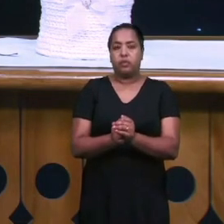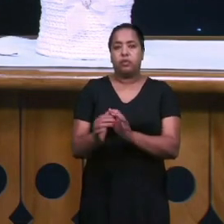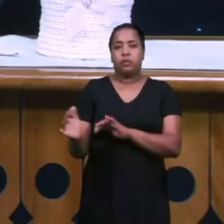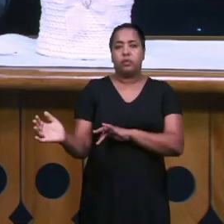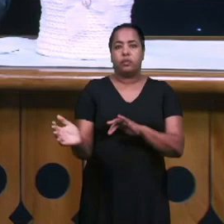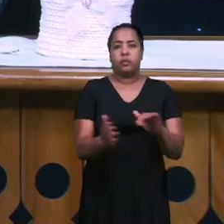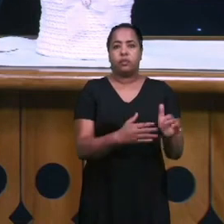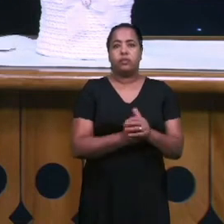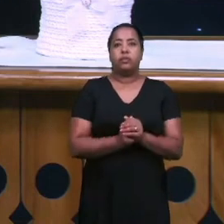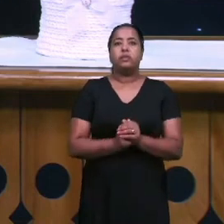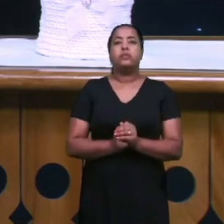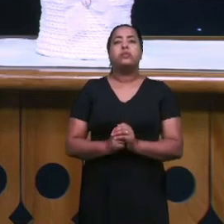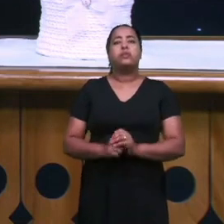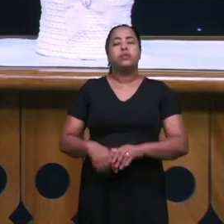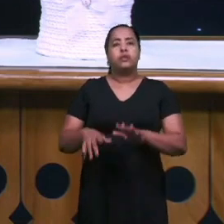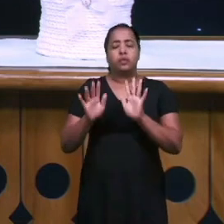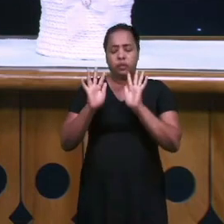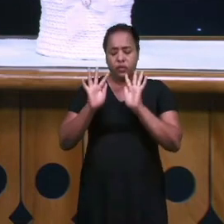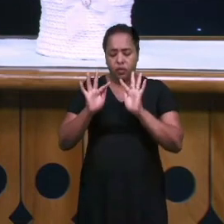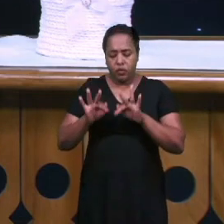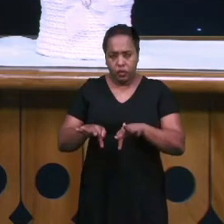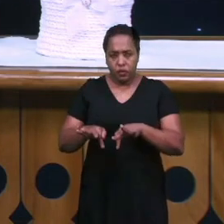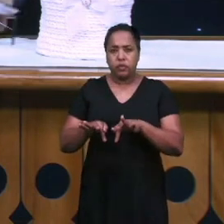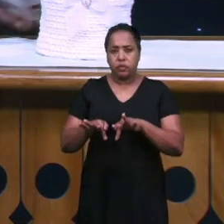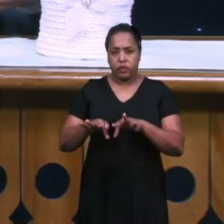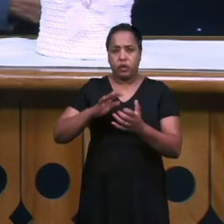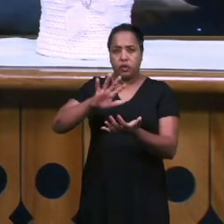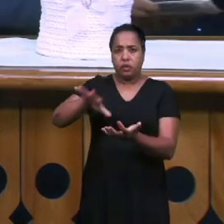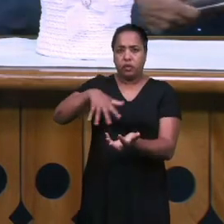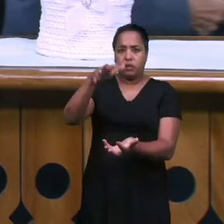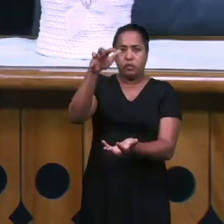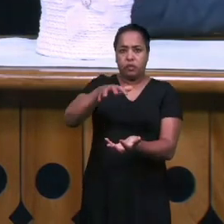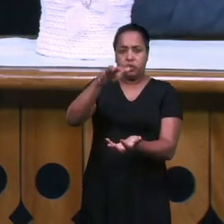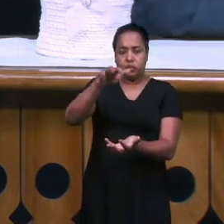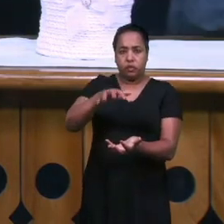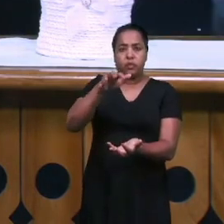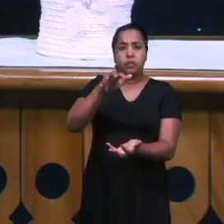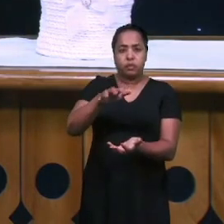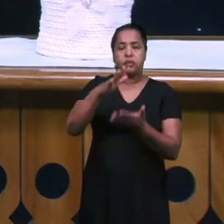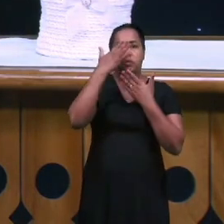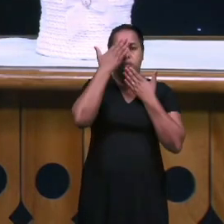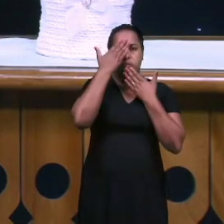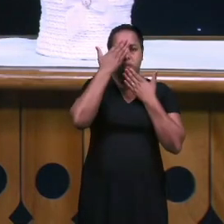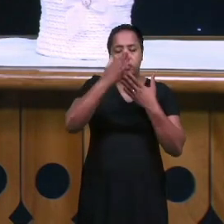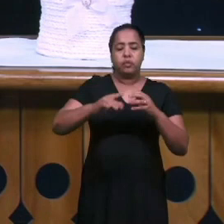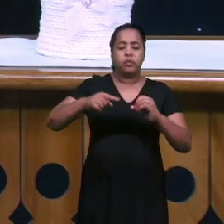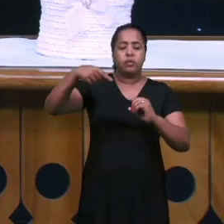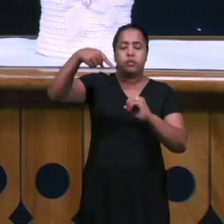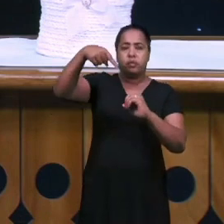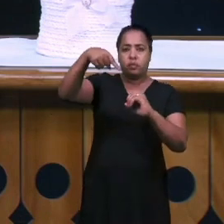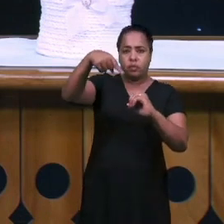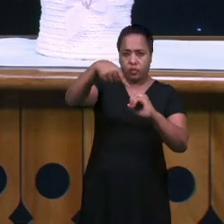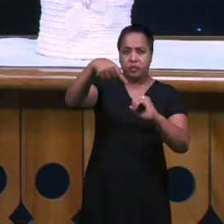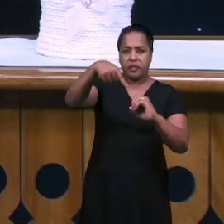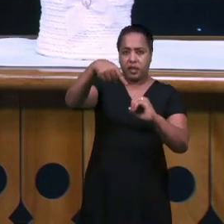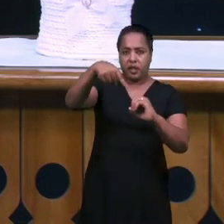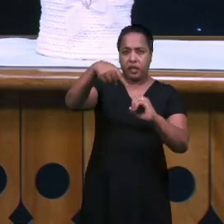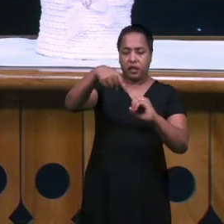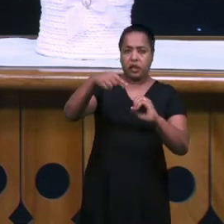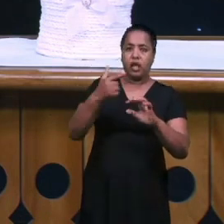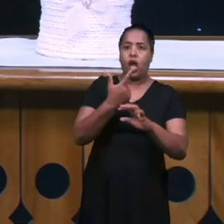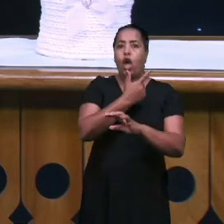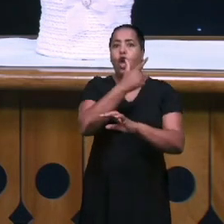Alabado sea el nombre, Señor. Nosotros estamos llegando al final de esta parte de la transmisión. Queremos agradecer a la Red TV y las